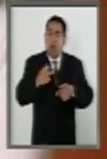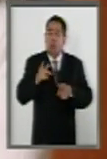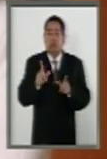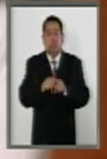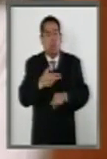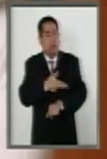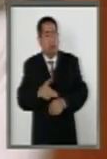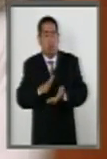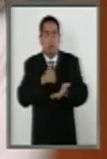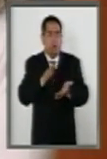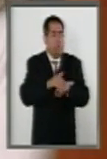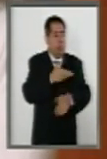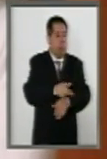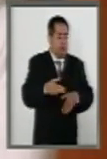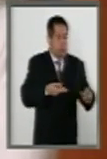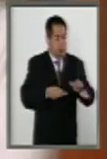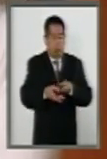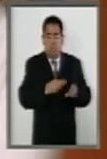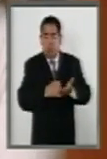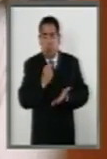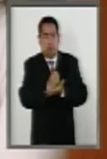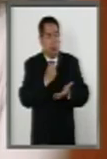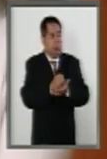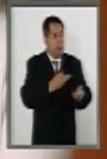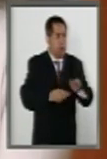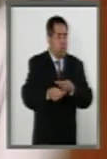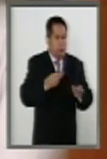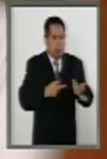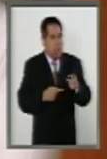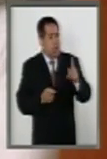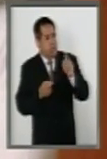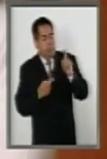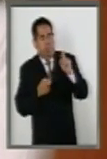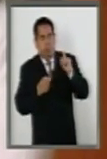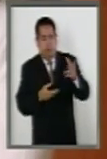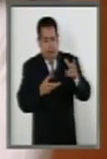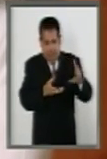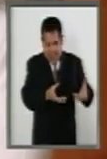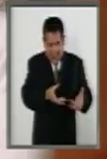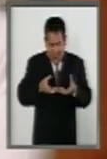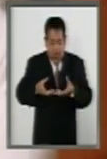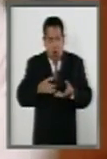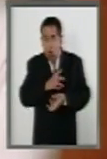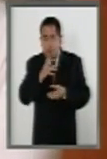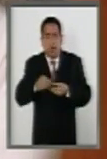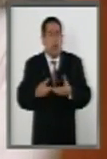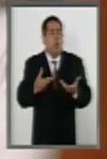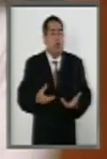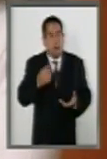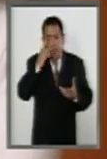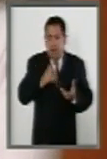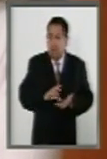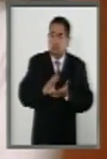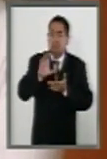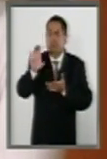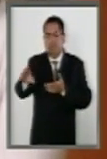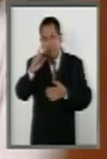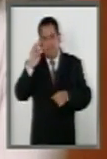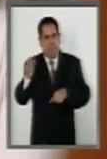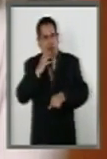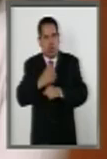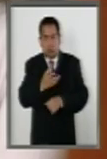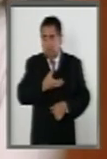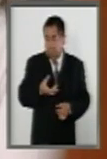burocrática que recibe los derechos que se le cobran a Pemex para entregarlos íntegramente a la Tesorería de la